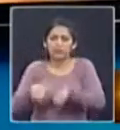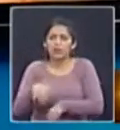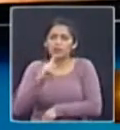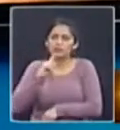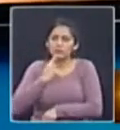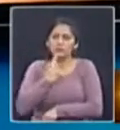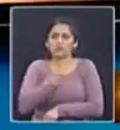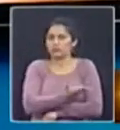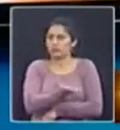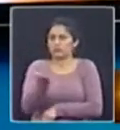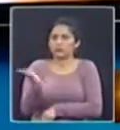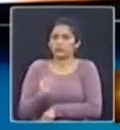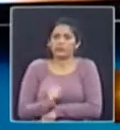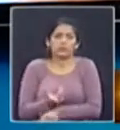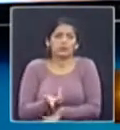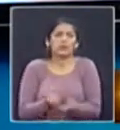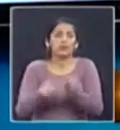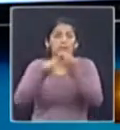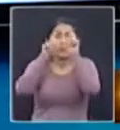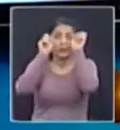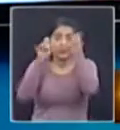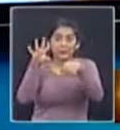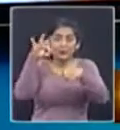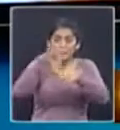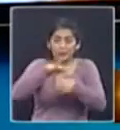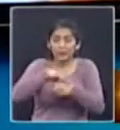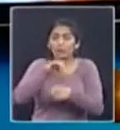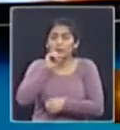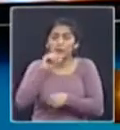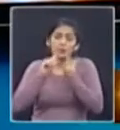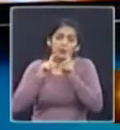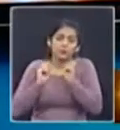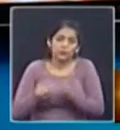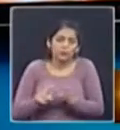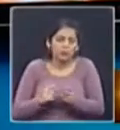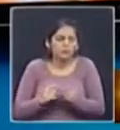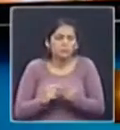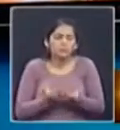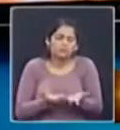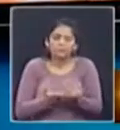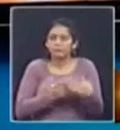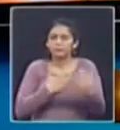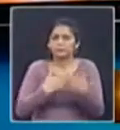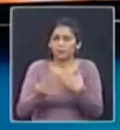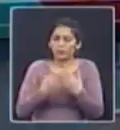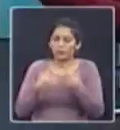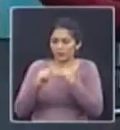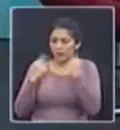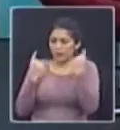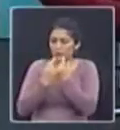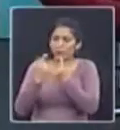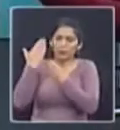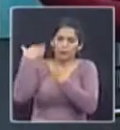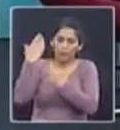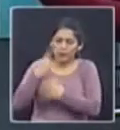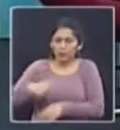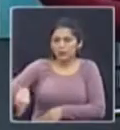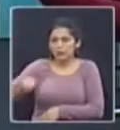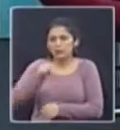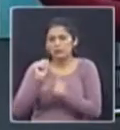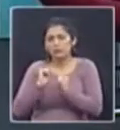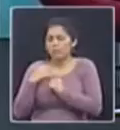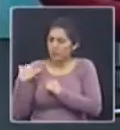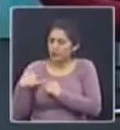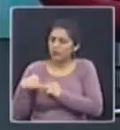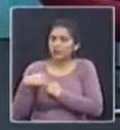las preguntas de la consulta nosotros como movimiento político los vamos a seguir trabajando preguntas